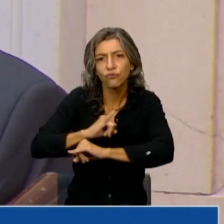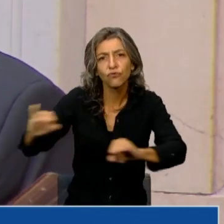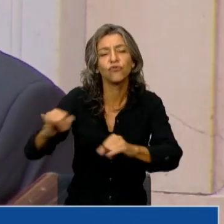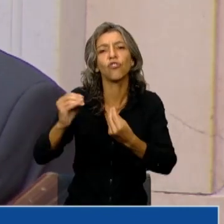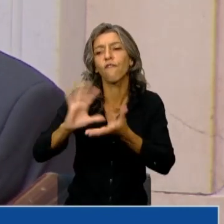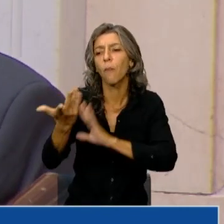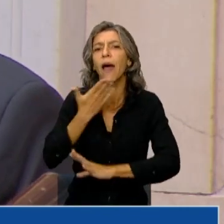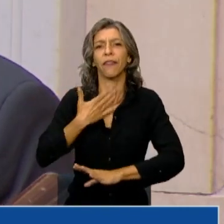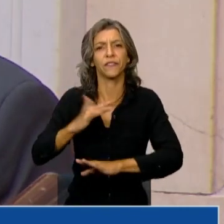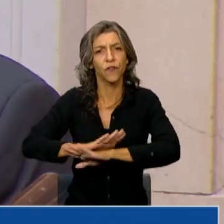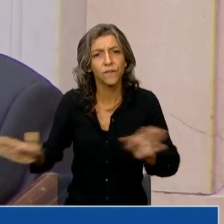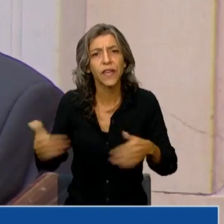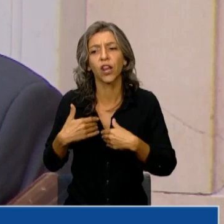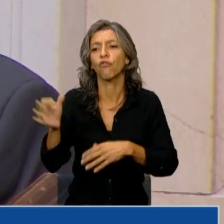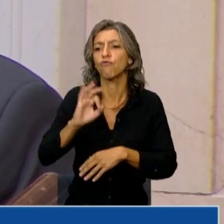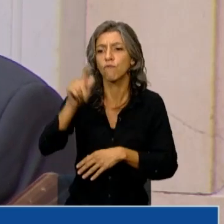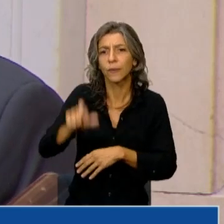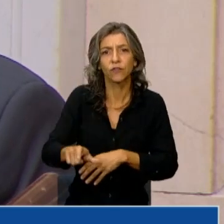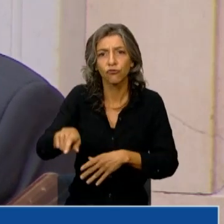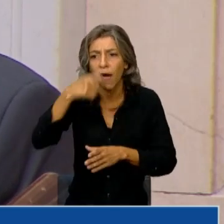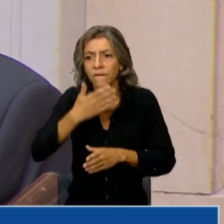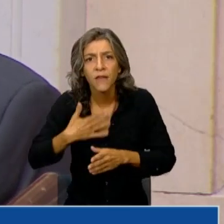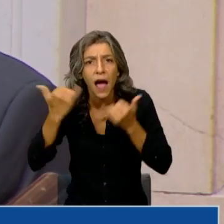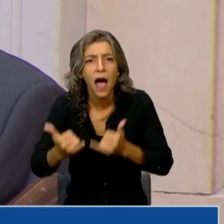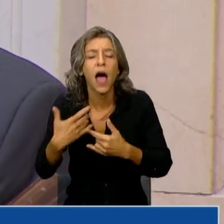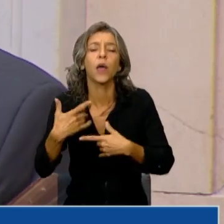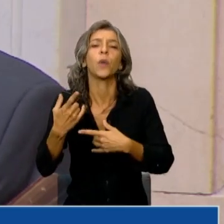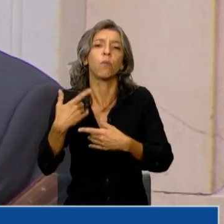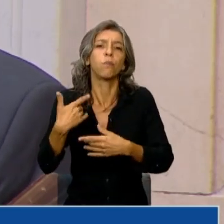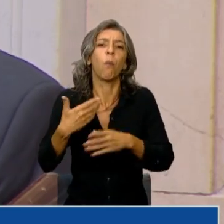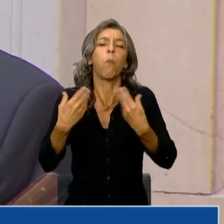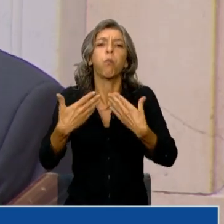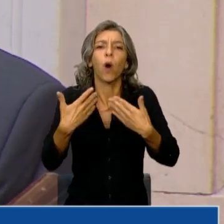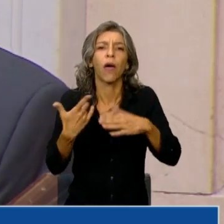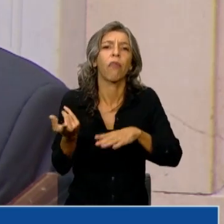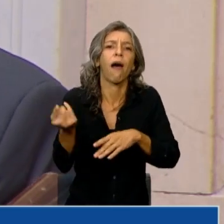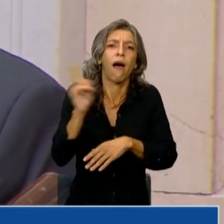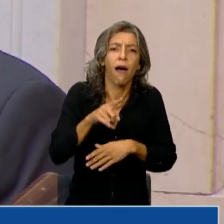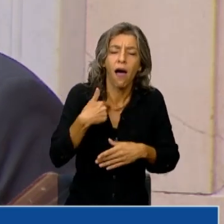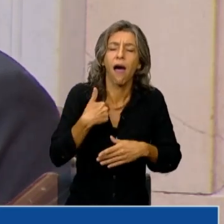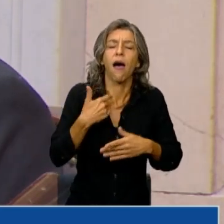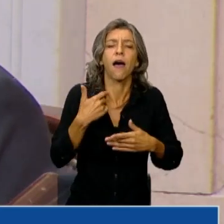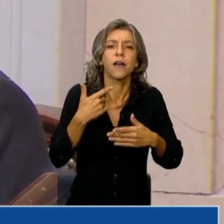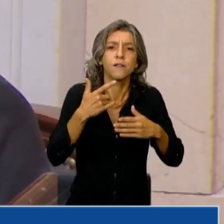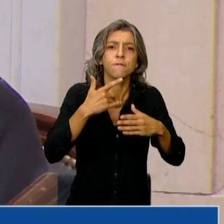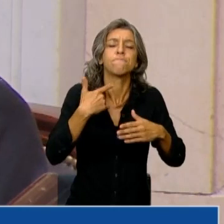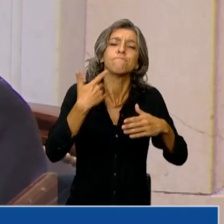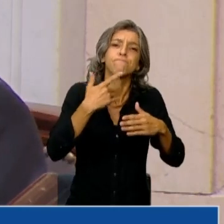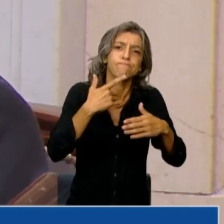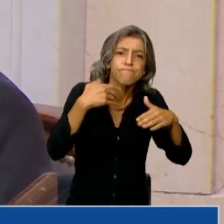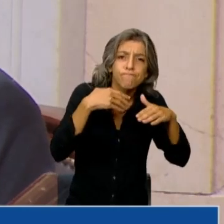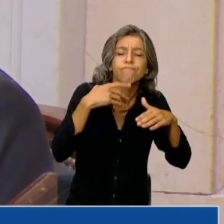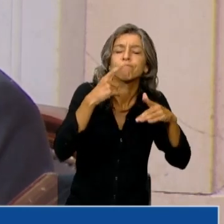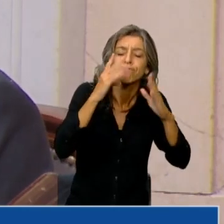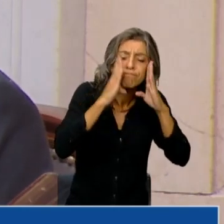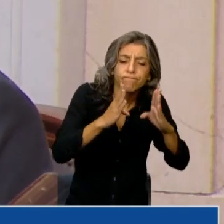planes de reinserción, donde no se ve que se discutan, que se debatan políticas de cultura, educación y deporte. Y respecto